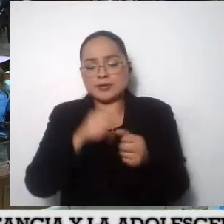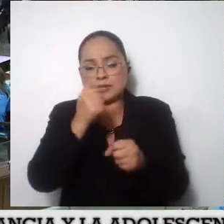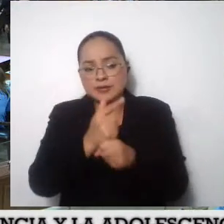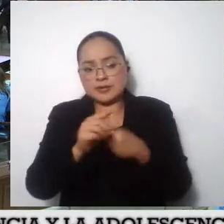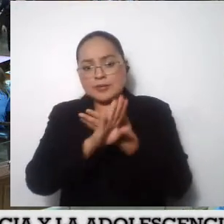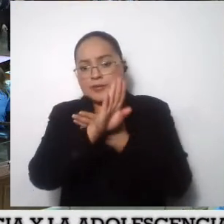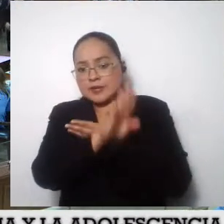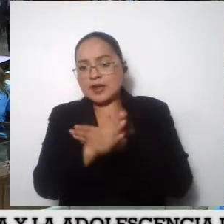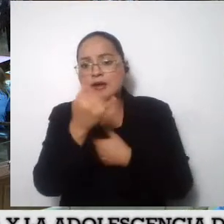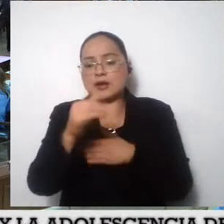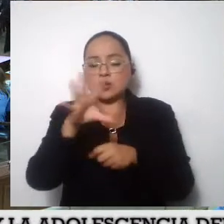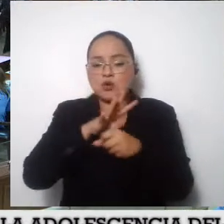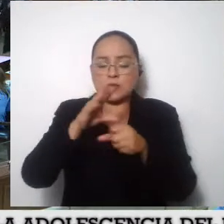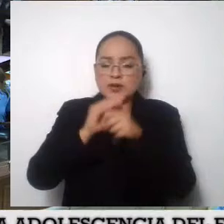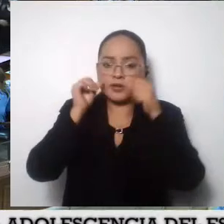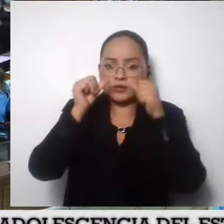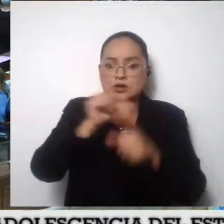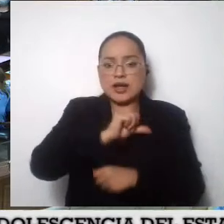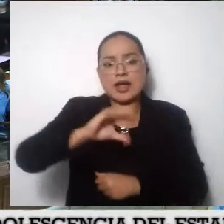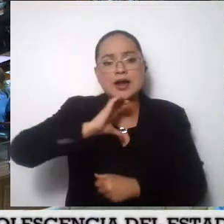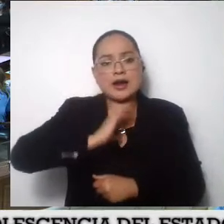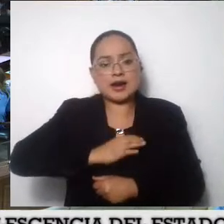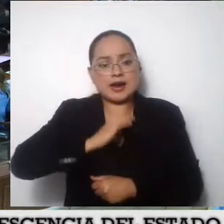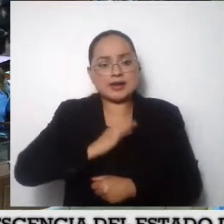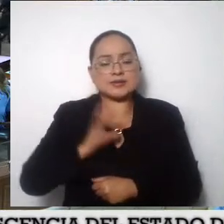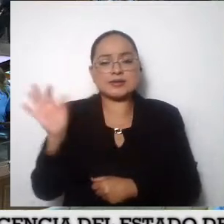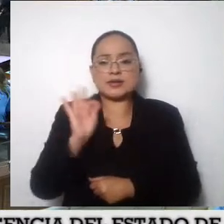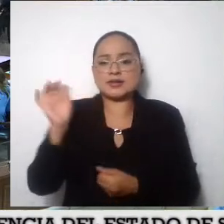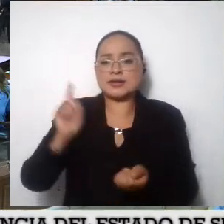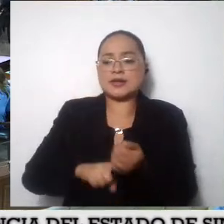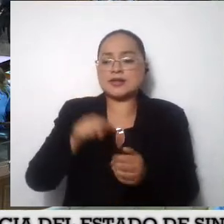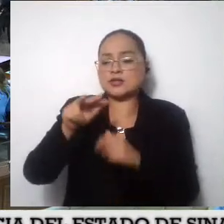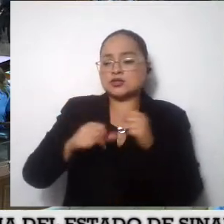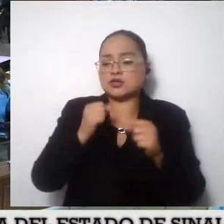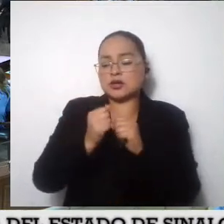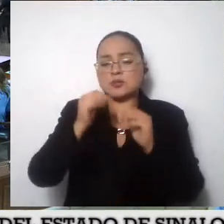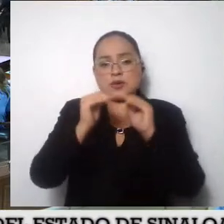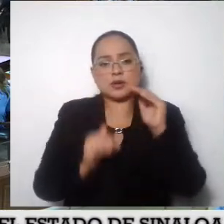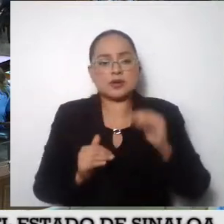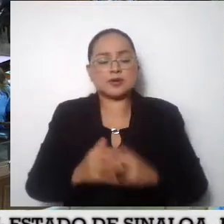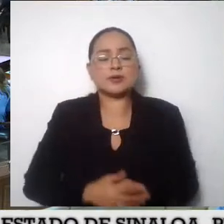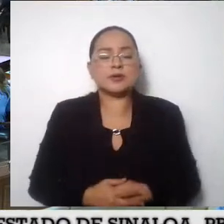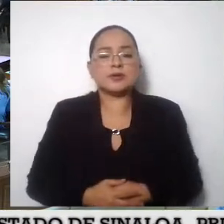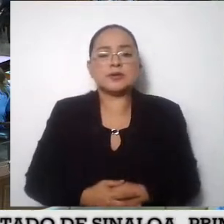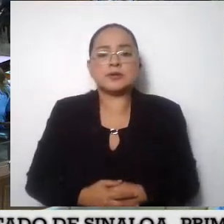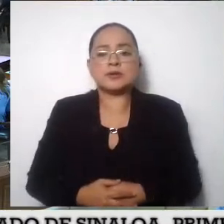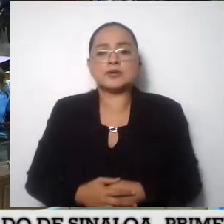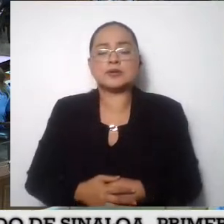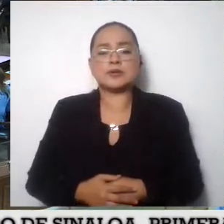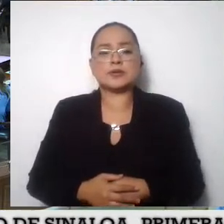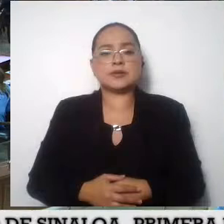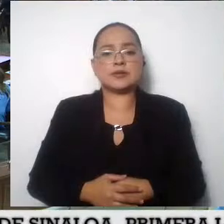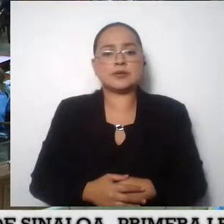integral del cáncer detectado ante la población de menor de 18 años de la entidad.